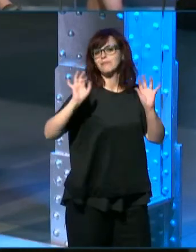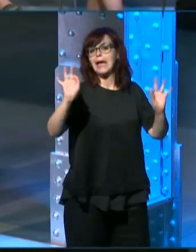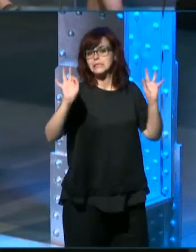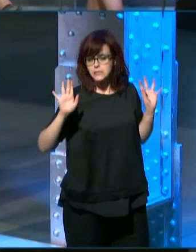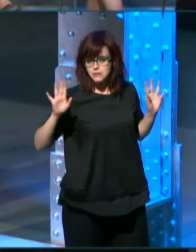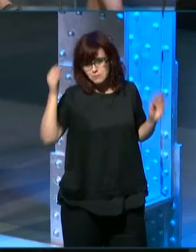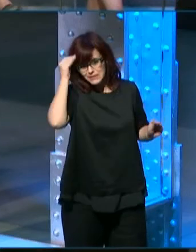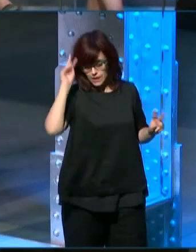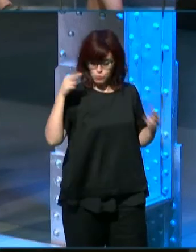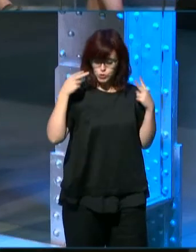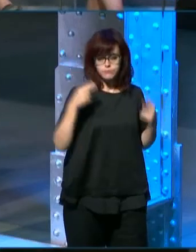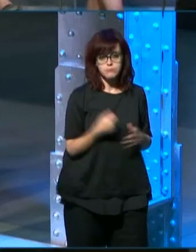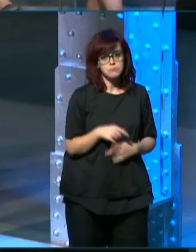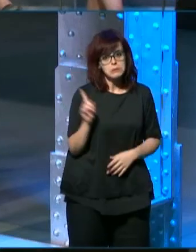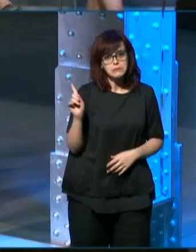también.